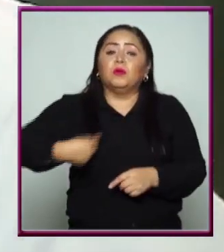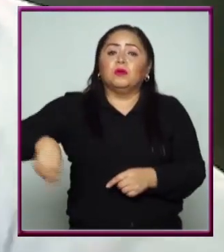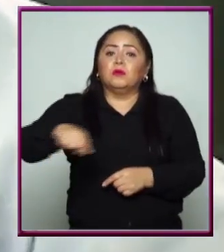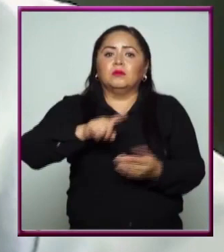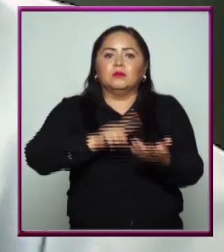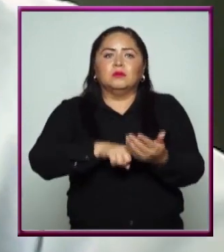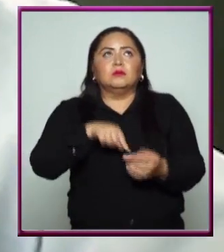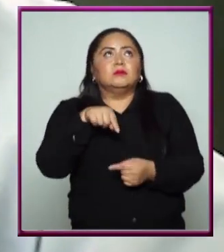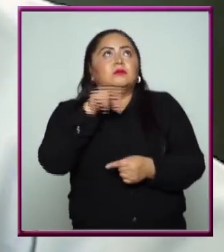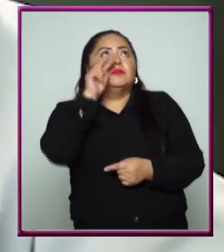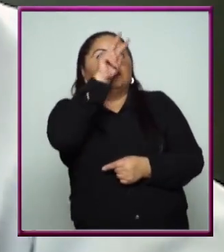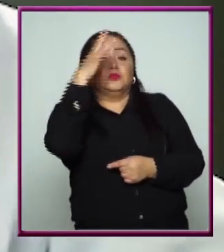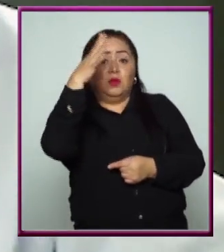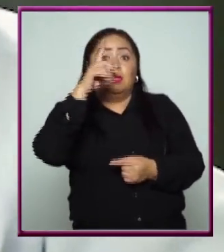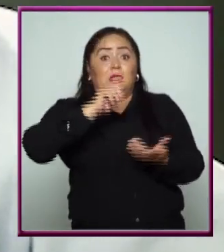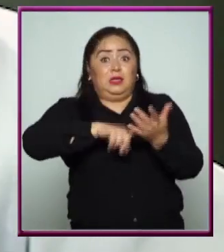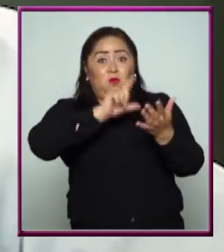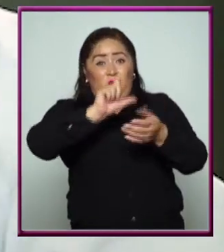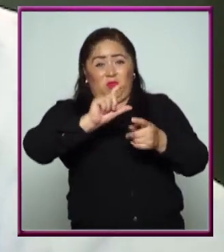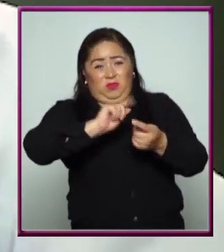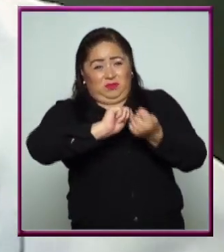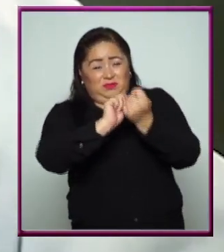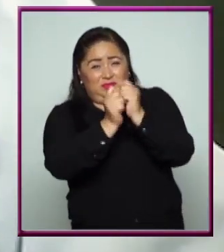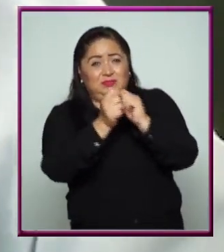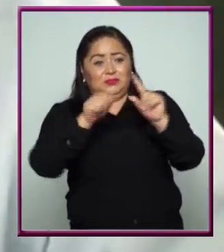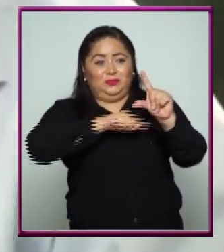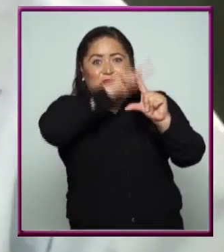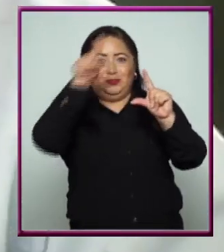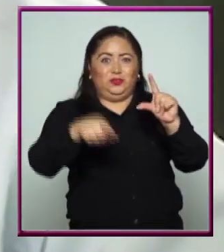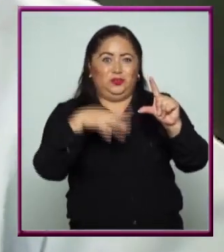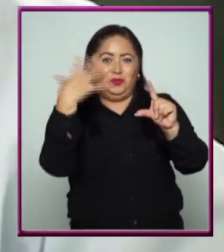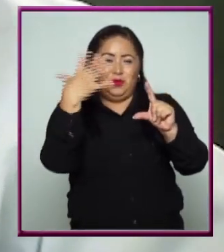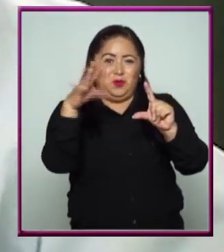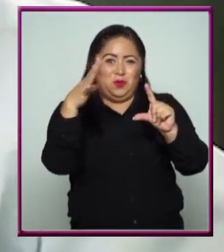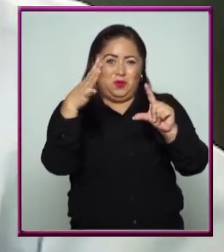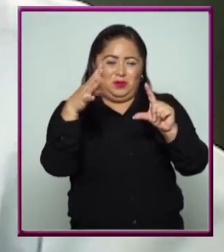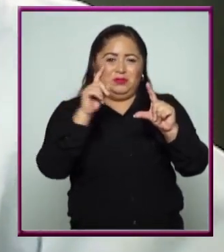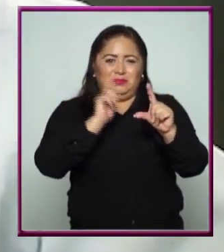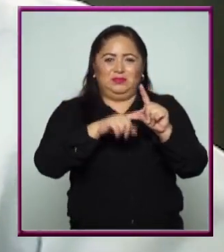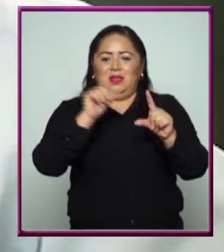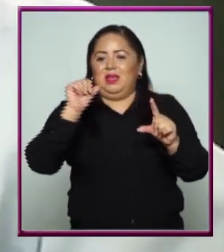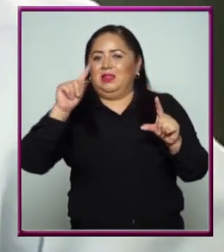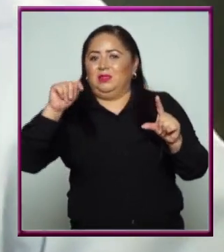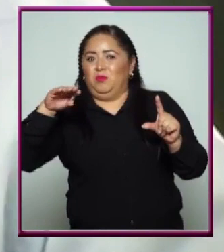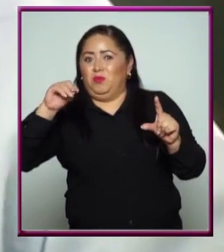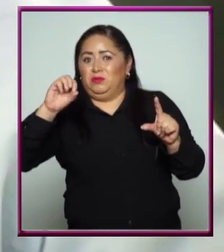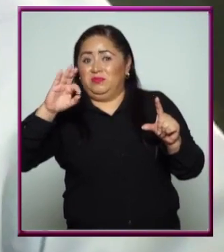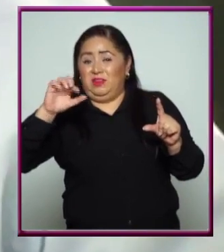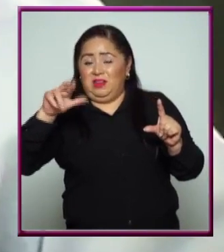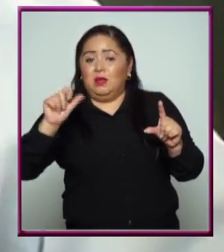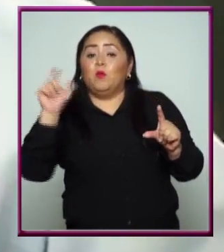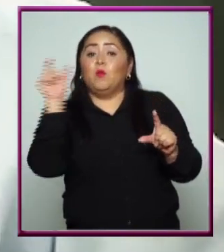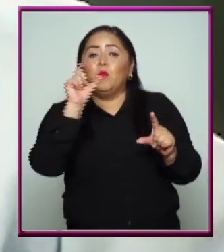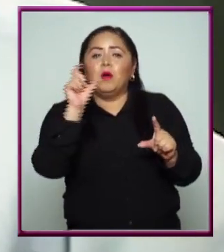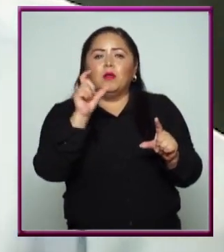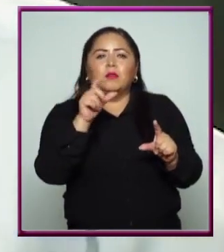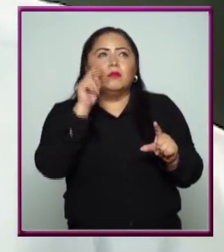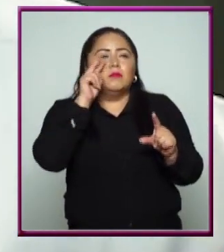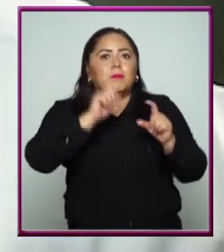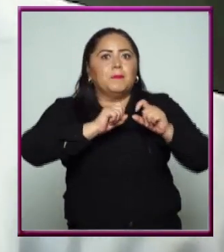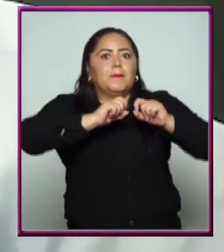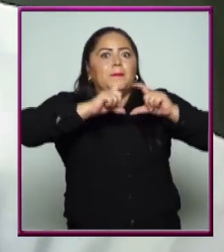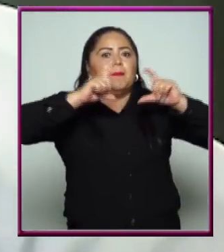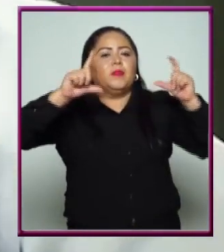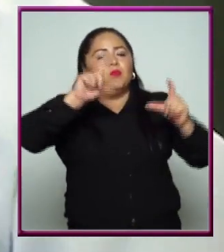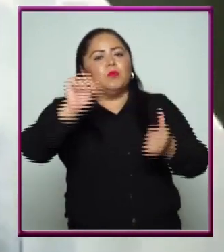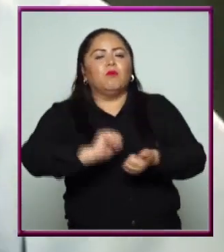estamos metidos en el Sol. Y en esa transición entre la corona, entre la cromósfera y la corona, es cuando se da una expansión